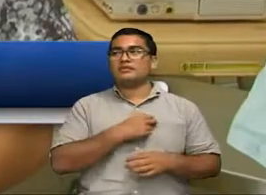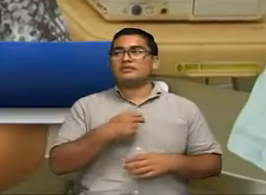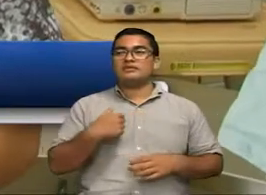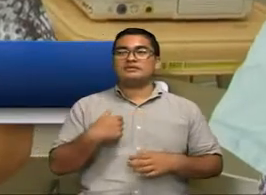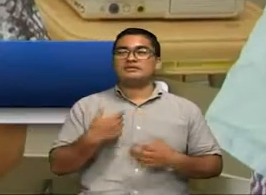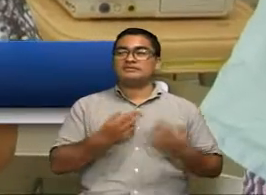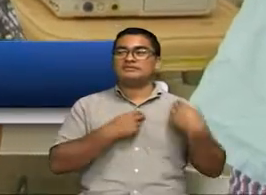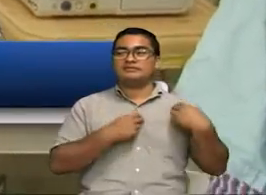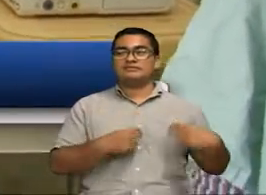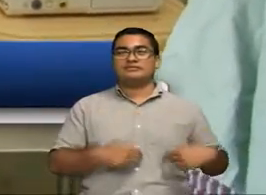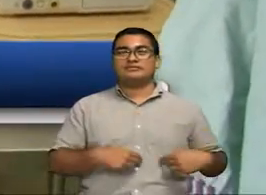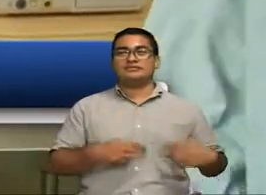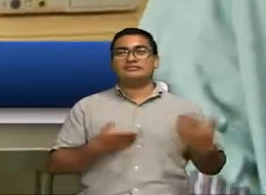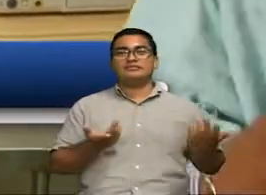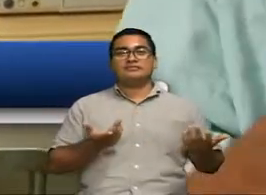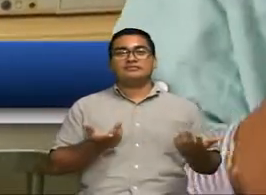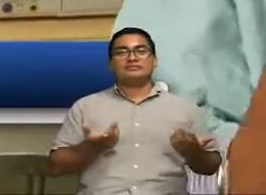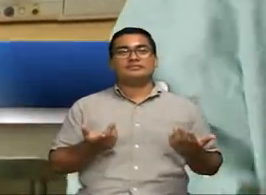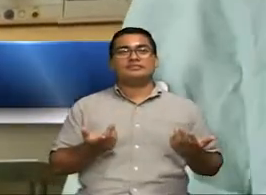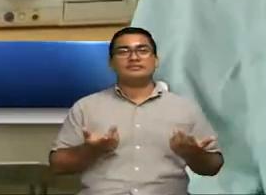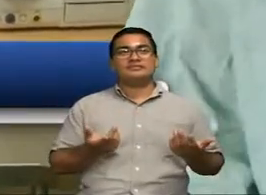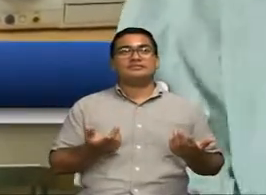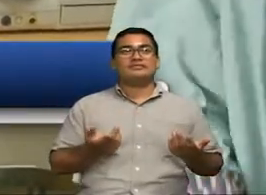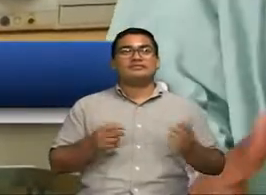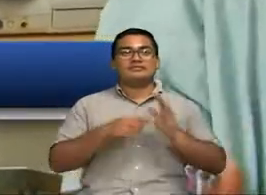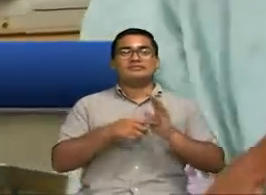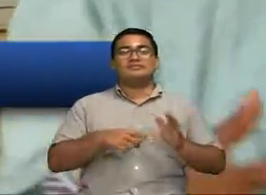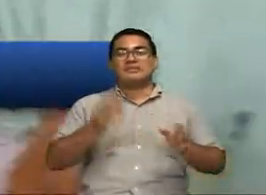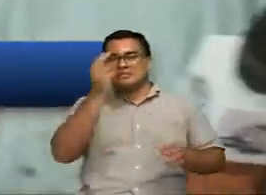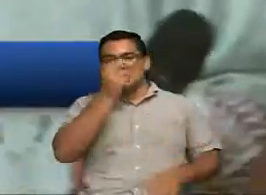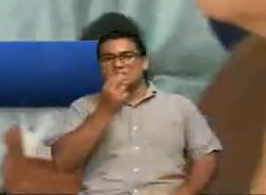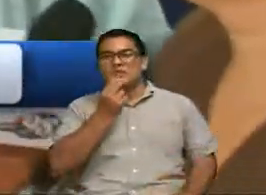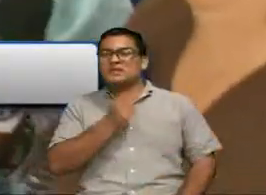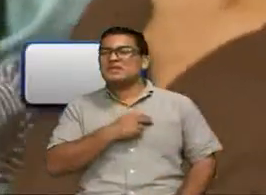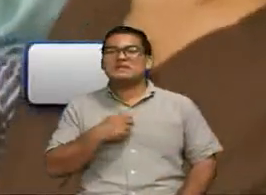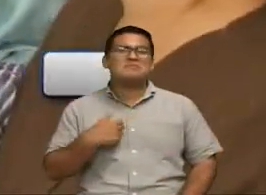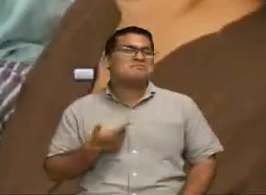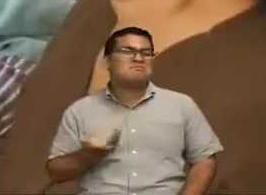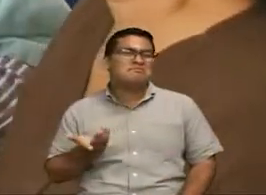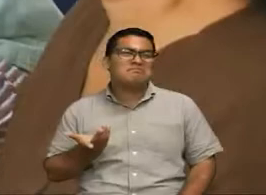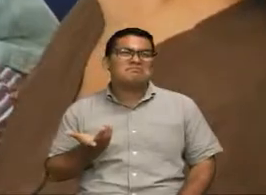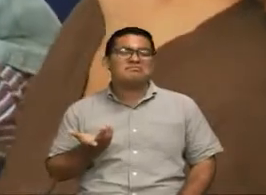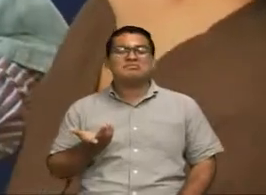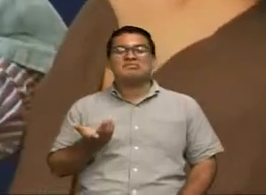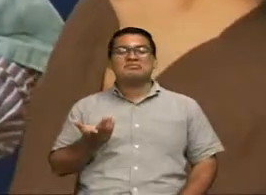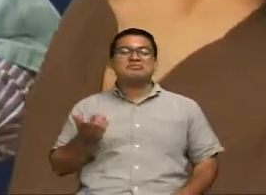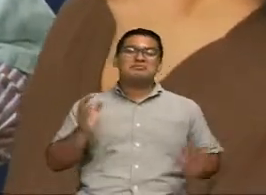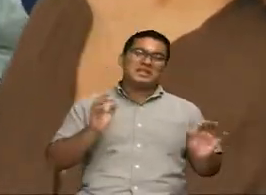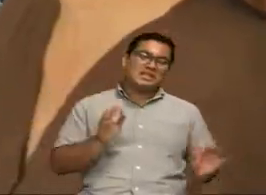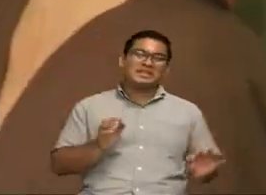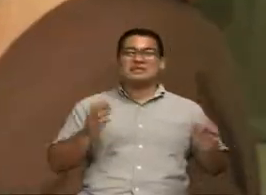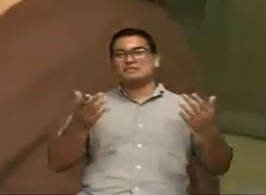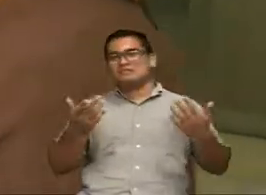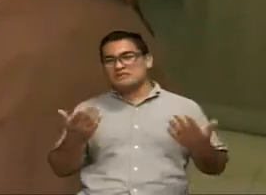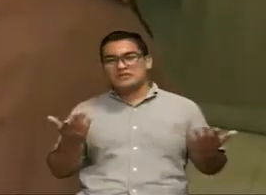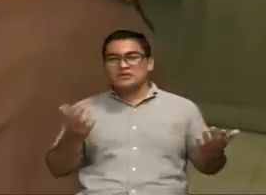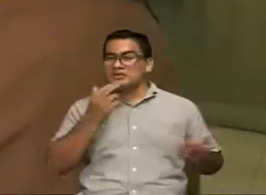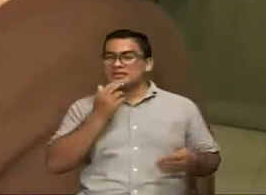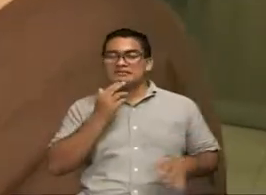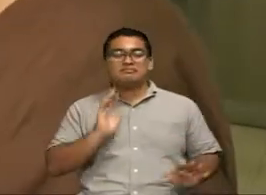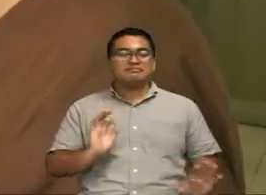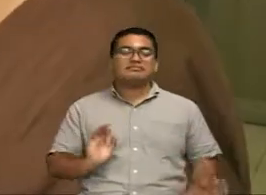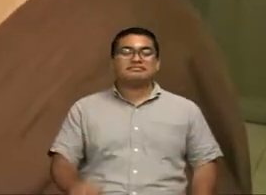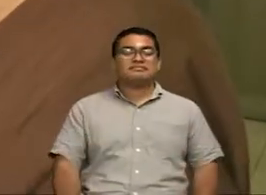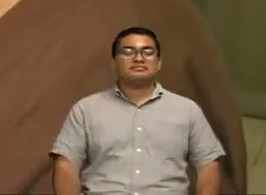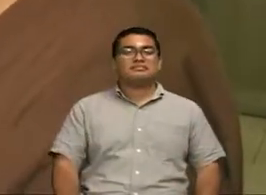doctora. Me imagino que ustedes las entrevistan o les preguntan cómo te sentí, qué te pareció. Sí, ha